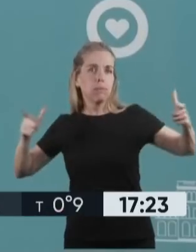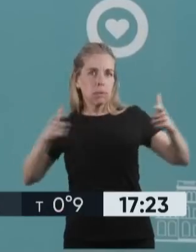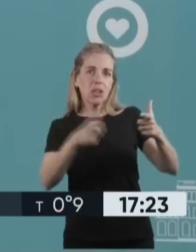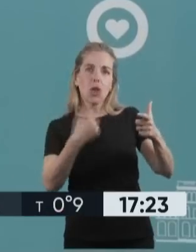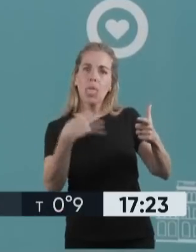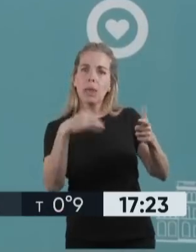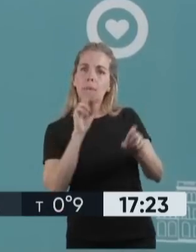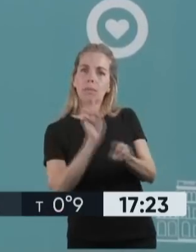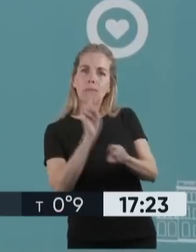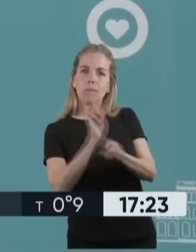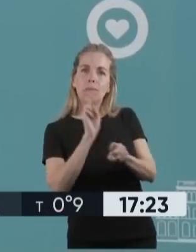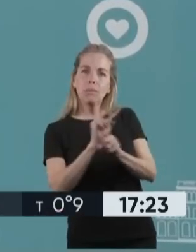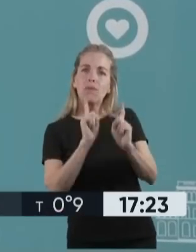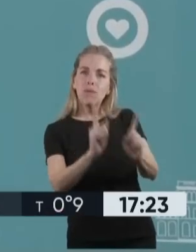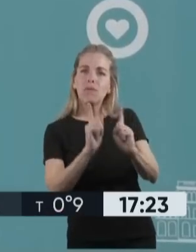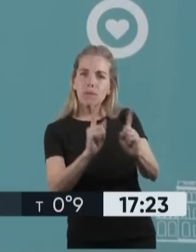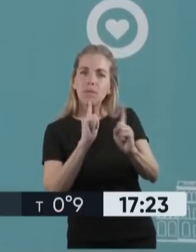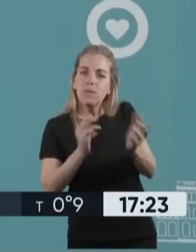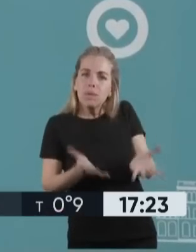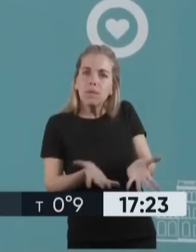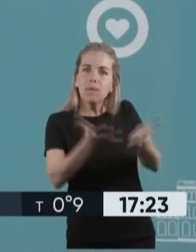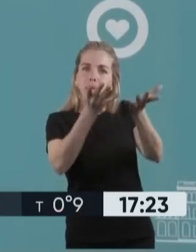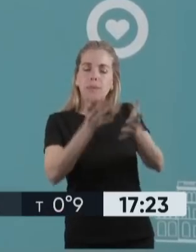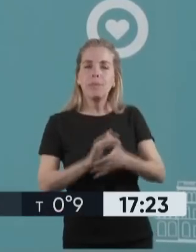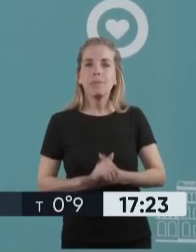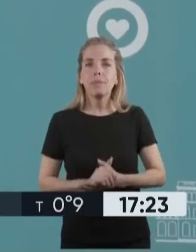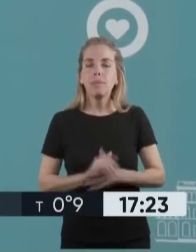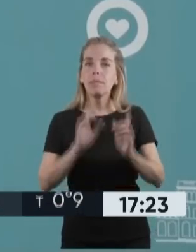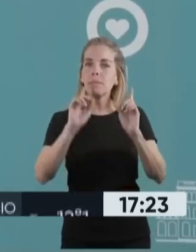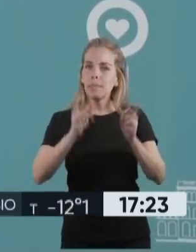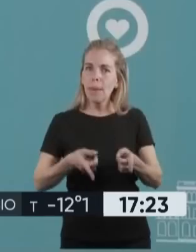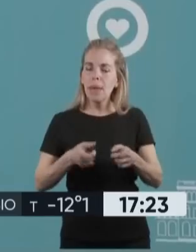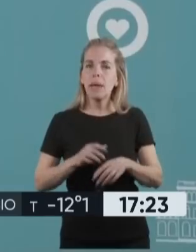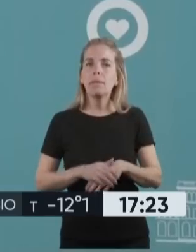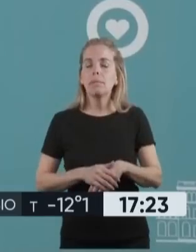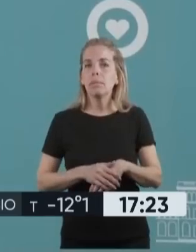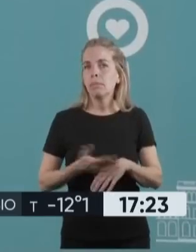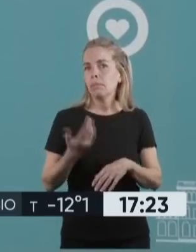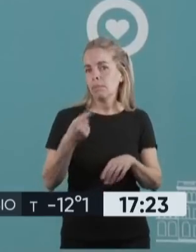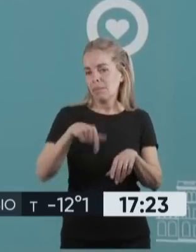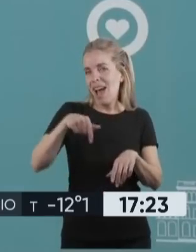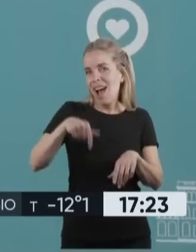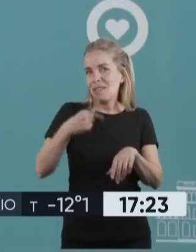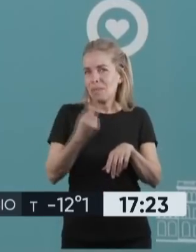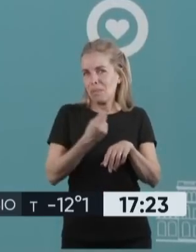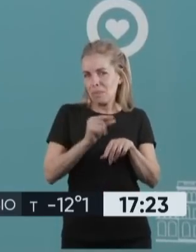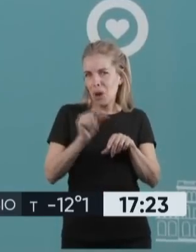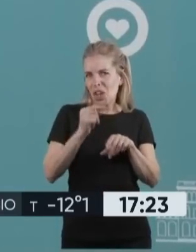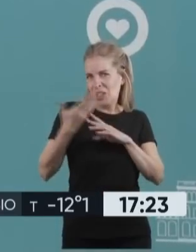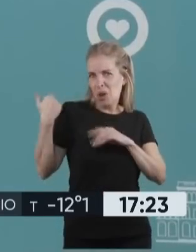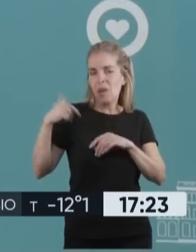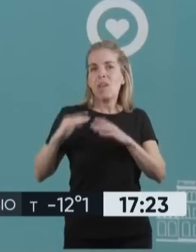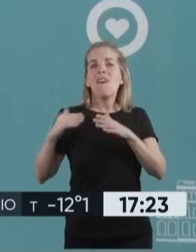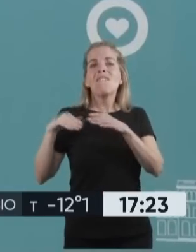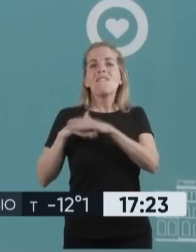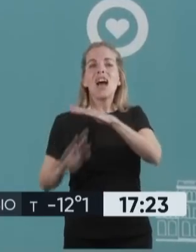sostener, que hay que cuidar y que hay que seguir llevando adelante. Hace también unos pocos minutos, horas, el